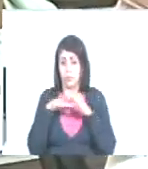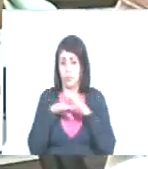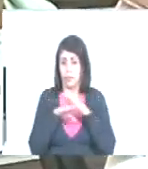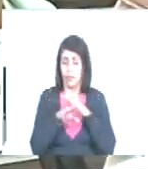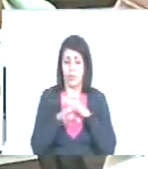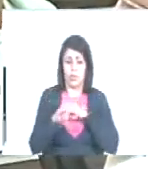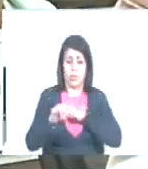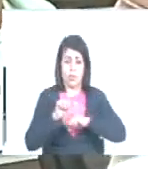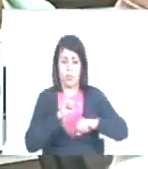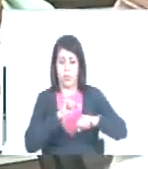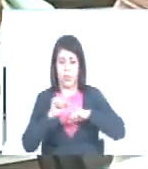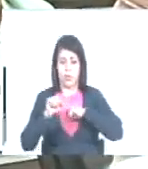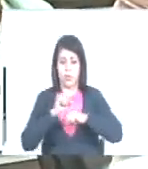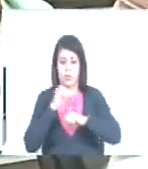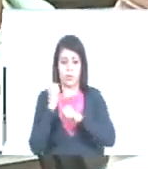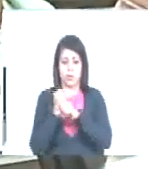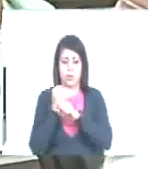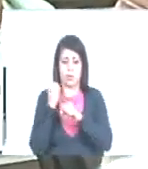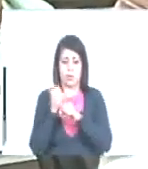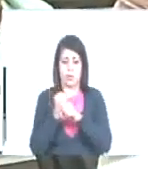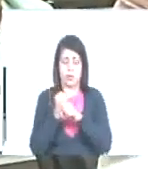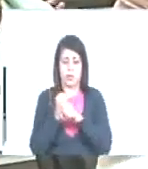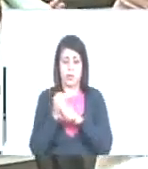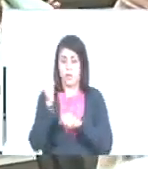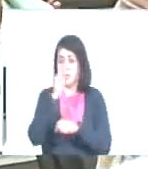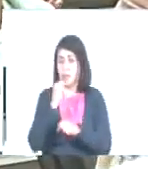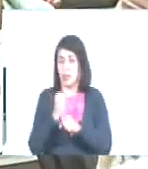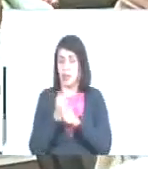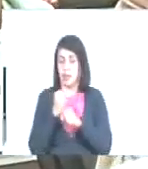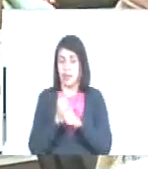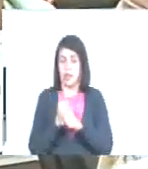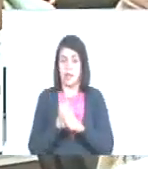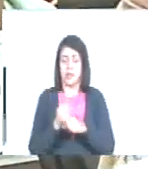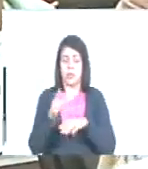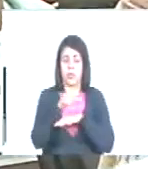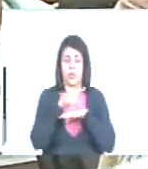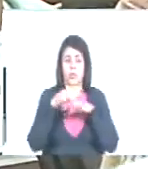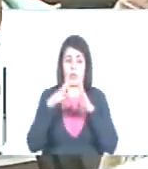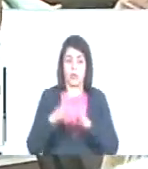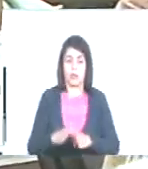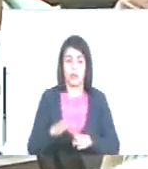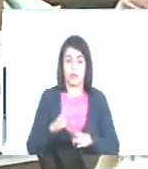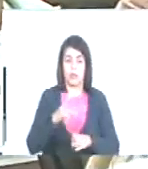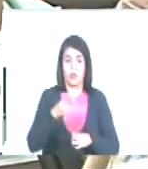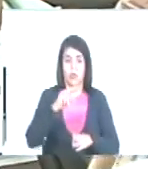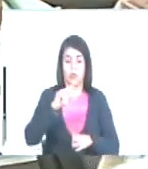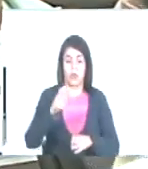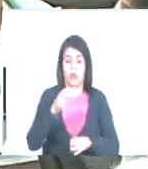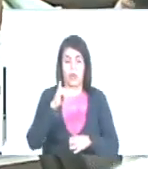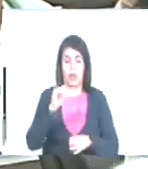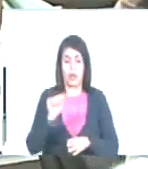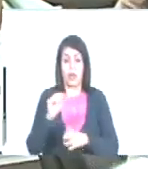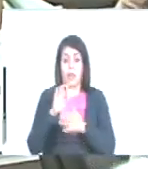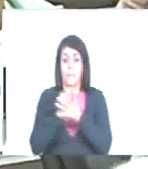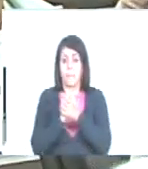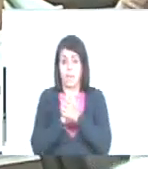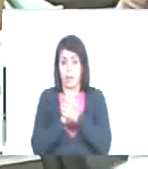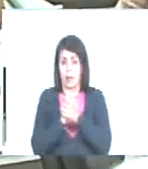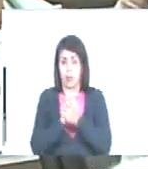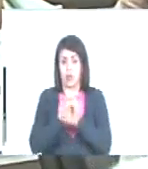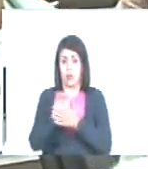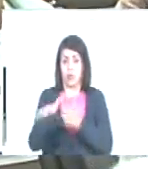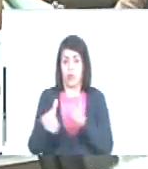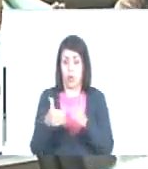con los movimientos obreros sindicalistas en el gobierno de Hungría. Bueno, mis queridos compañeros y